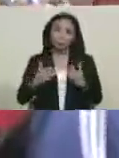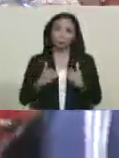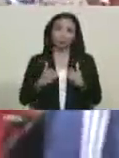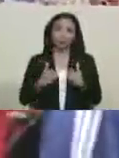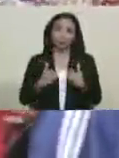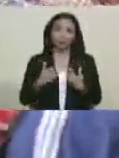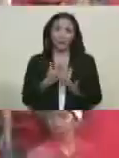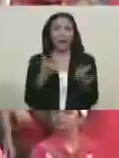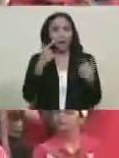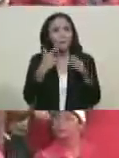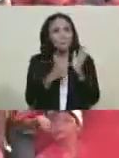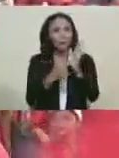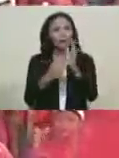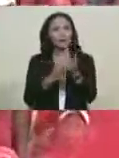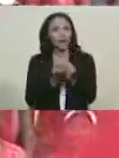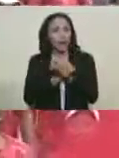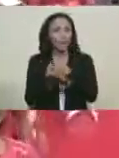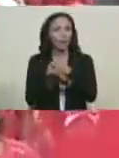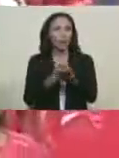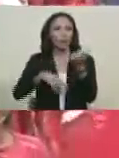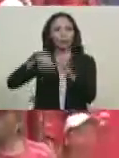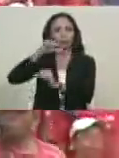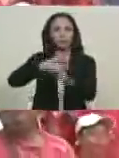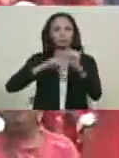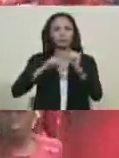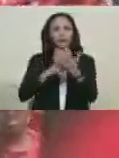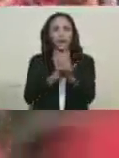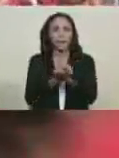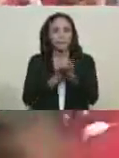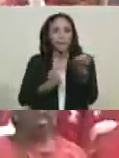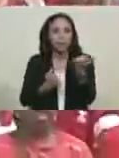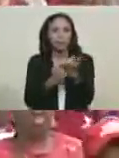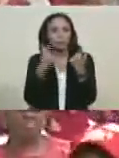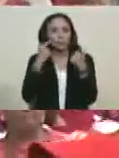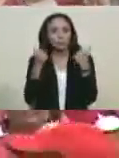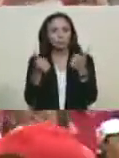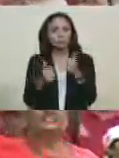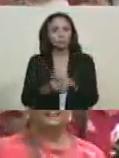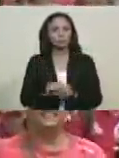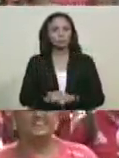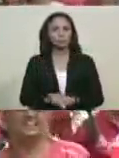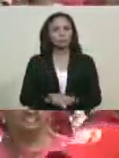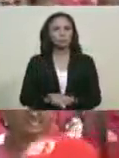el amor la solidaridad como se ha expresado